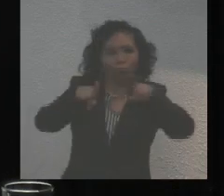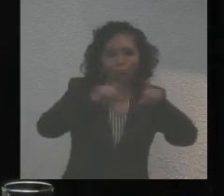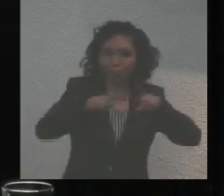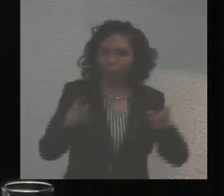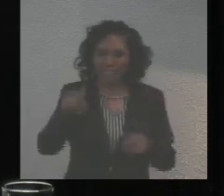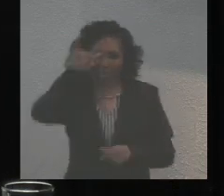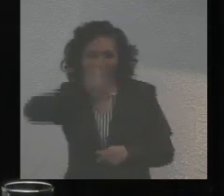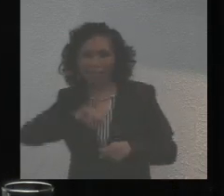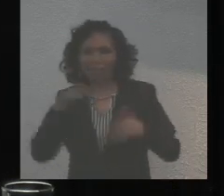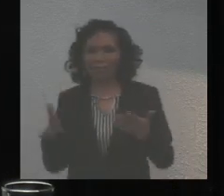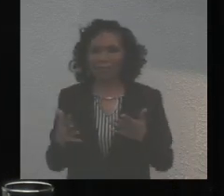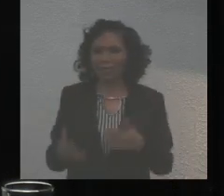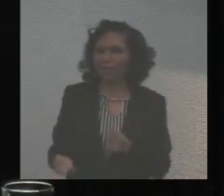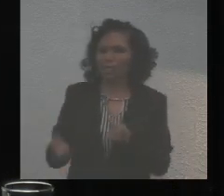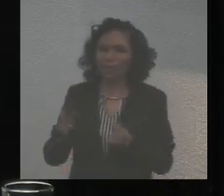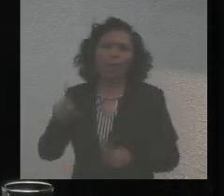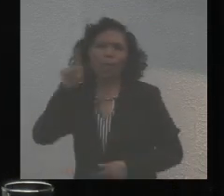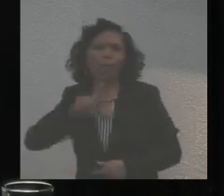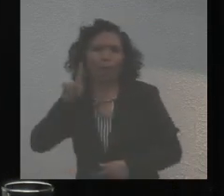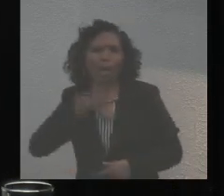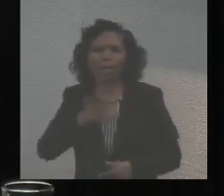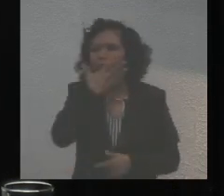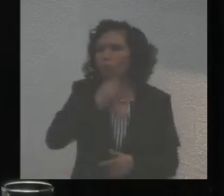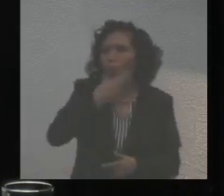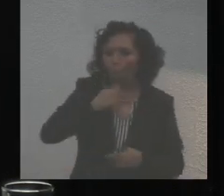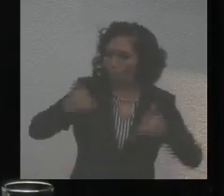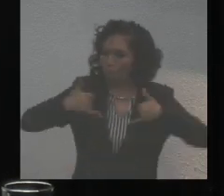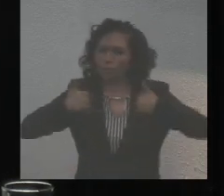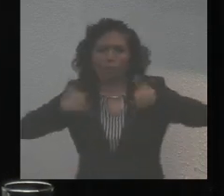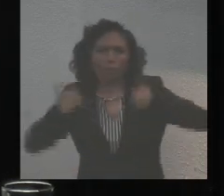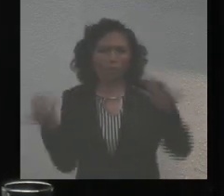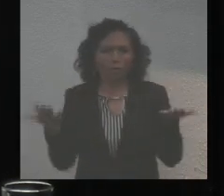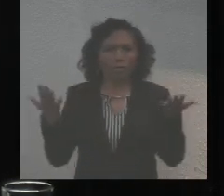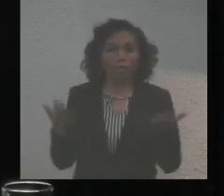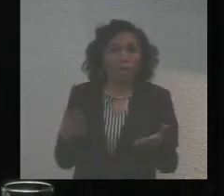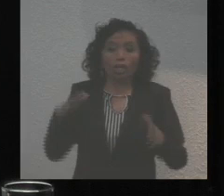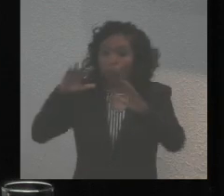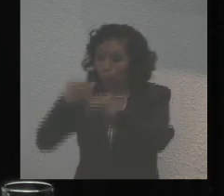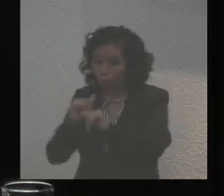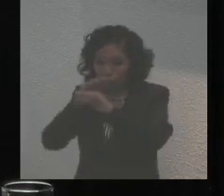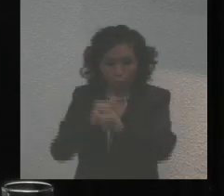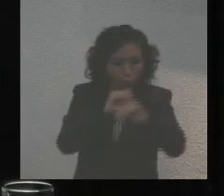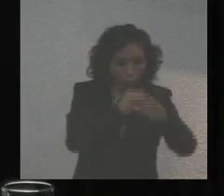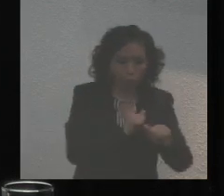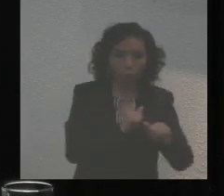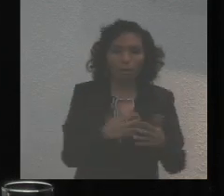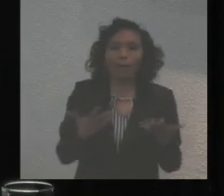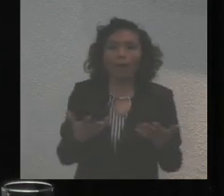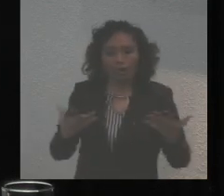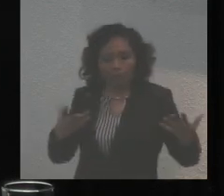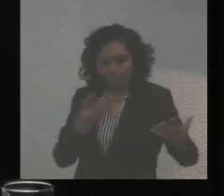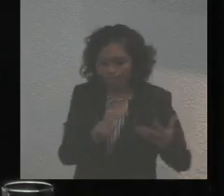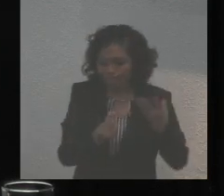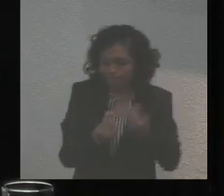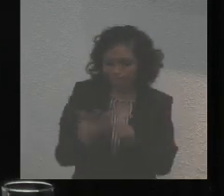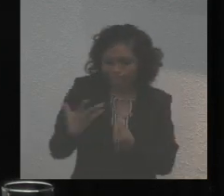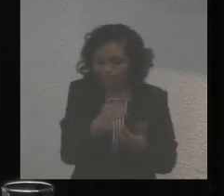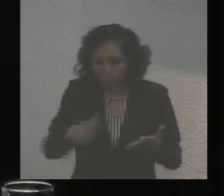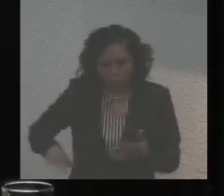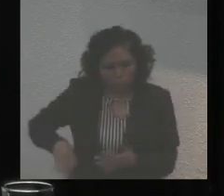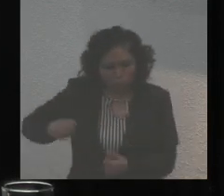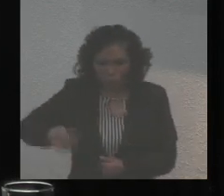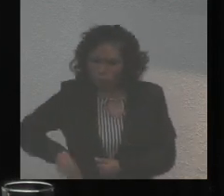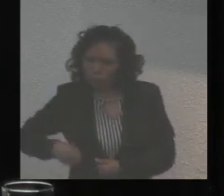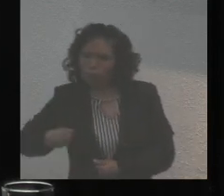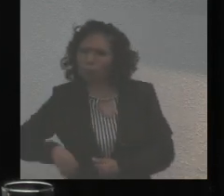la iniciativa privada, las mujeres, los hombres, los jóvenes, nos pusimos de acuerdo para sumar esfuerzos, para trabajar juntas